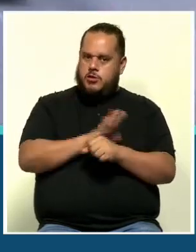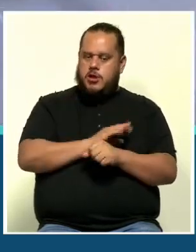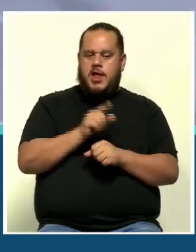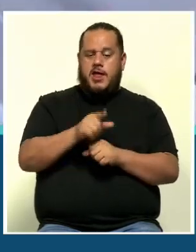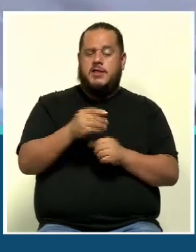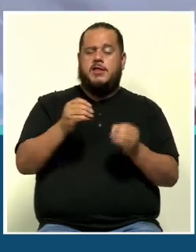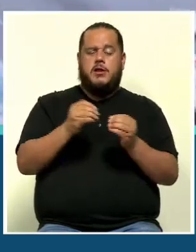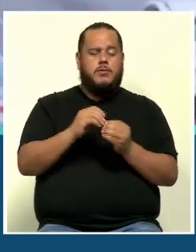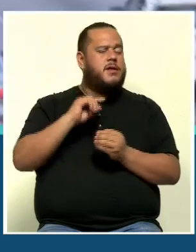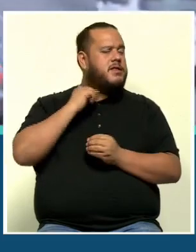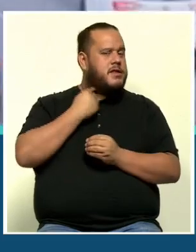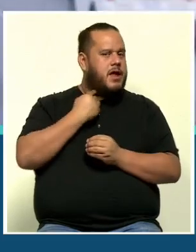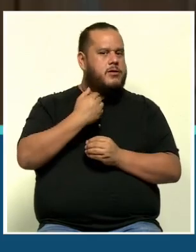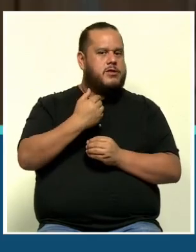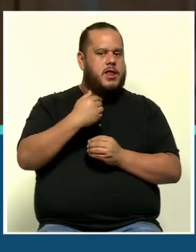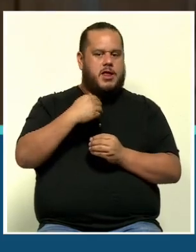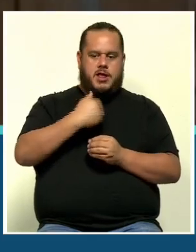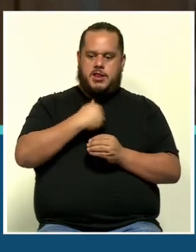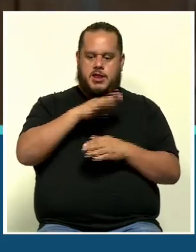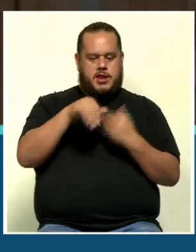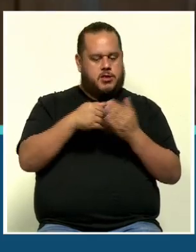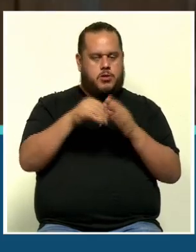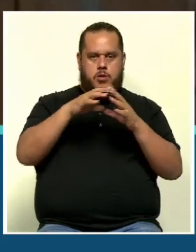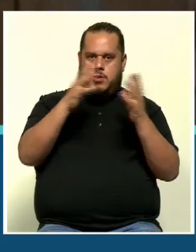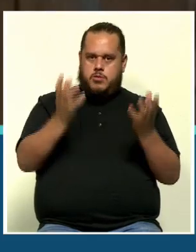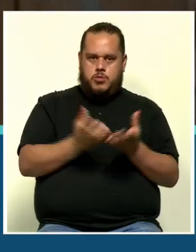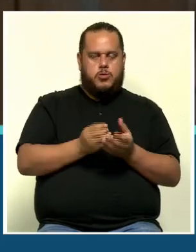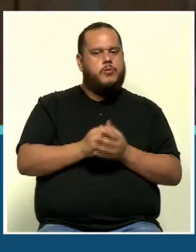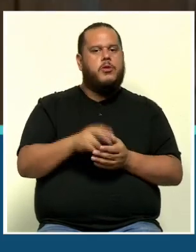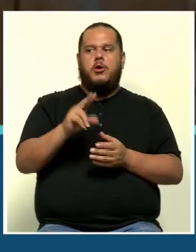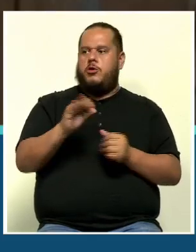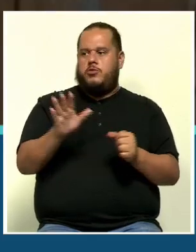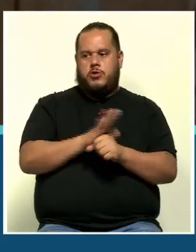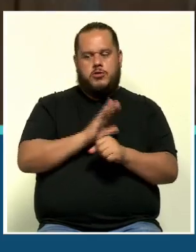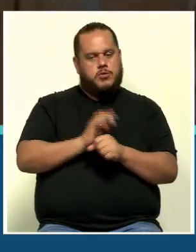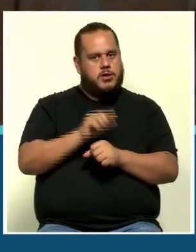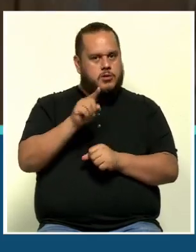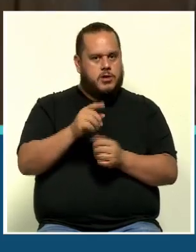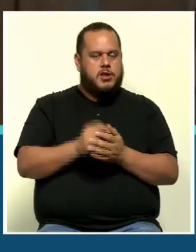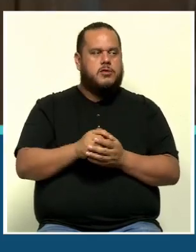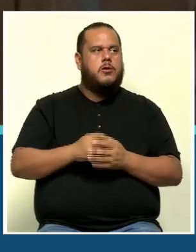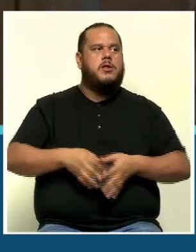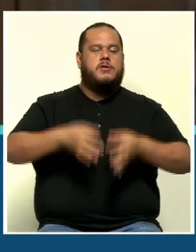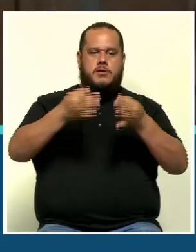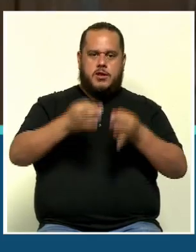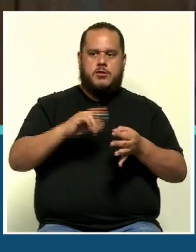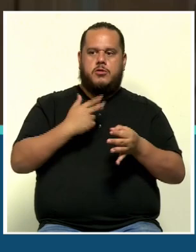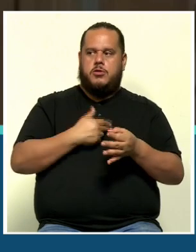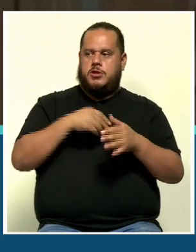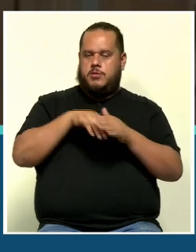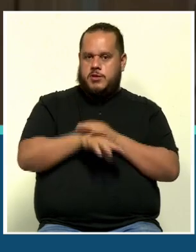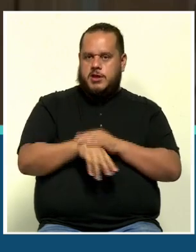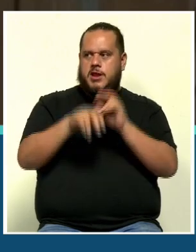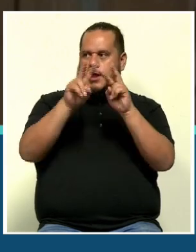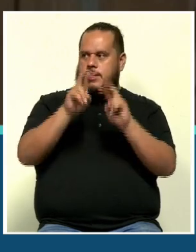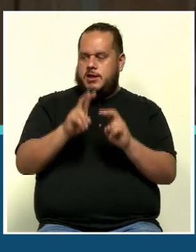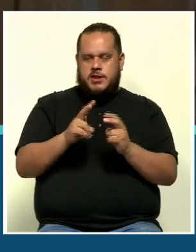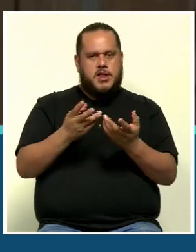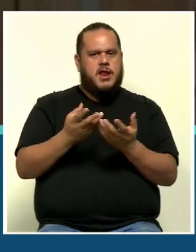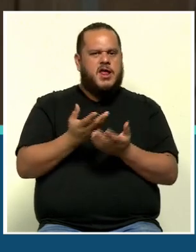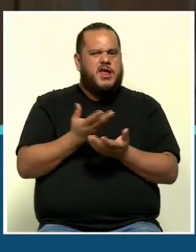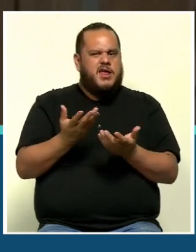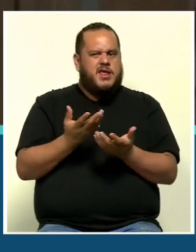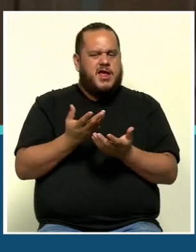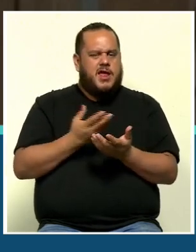más caros que hay en el mundo. No es suficiente con esto, que definitivamente tenemos que entrar a analizar por el fondo qué es lo